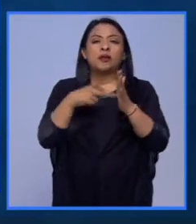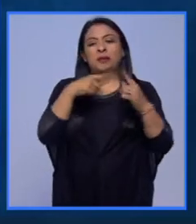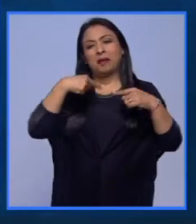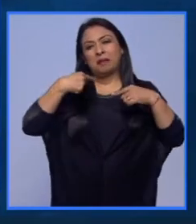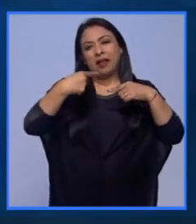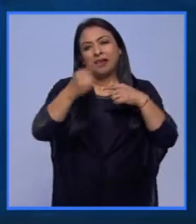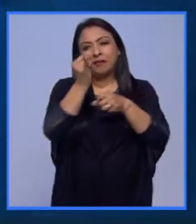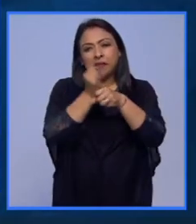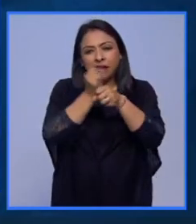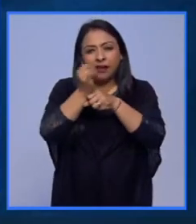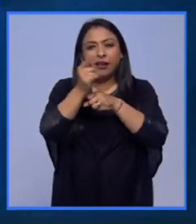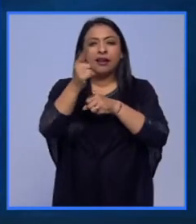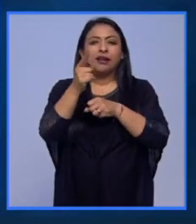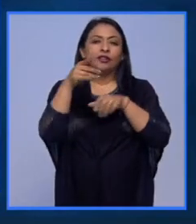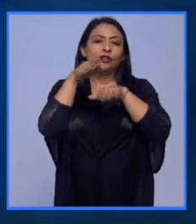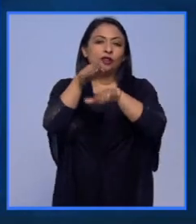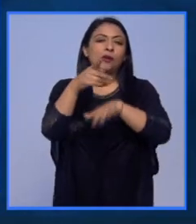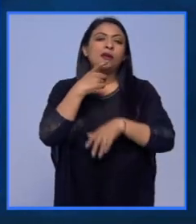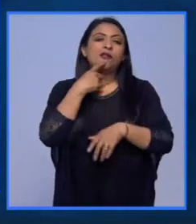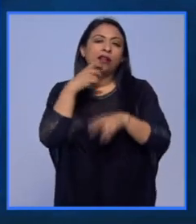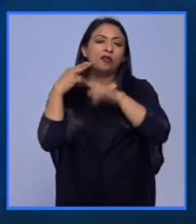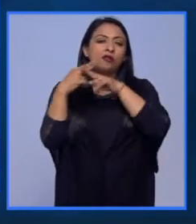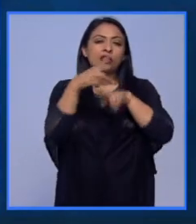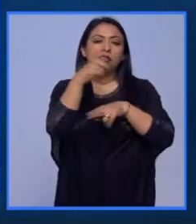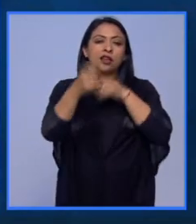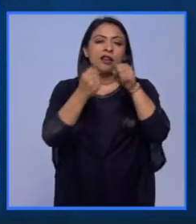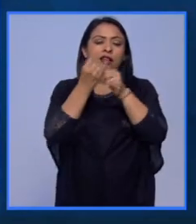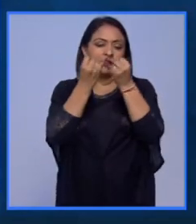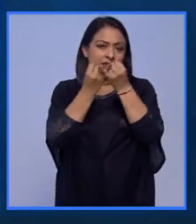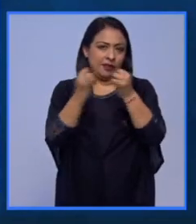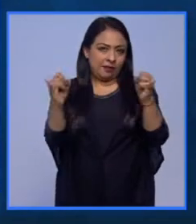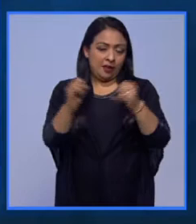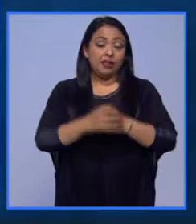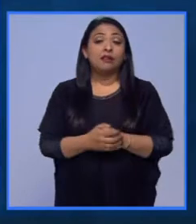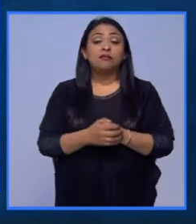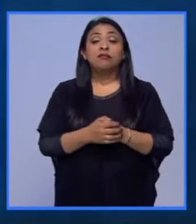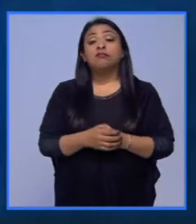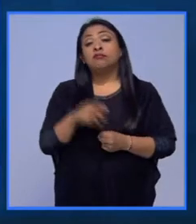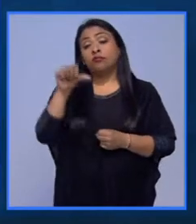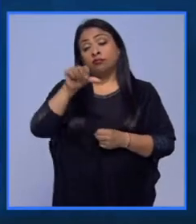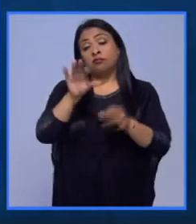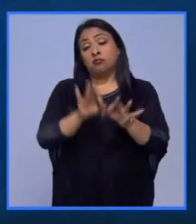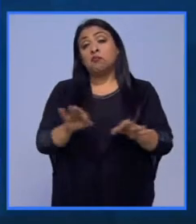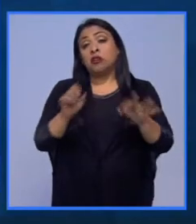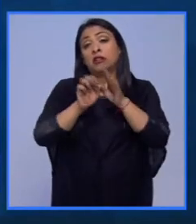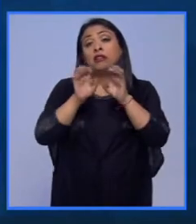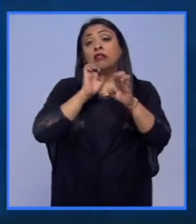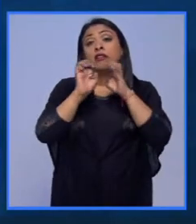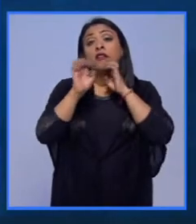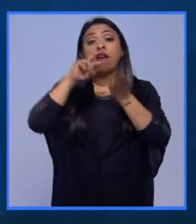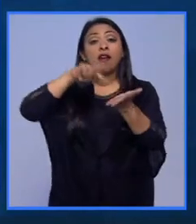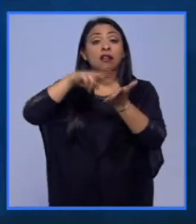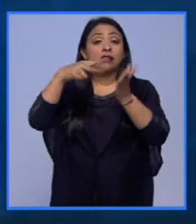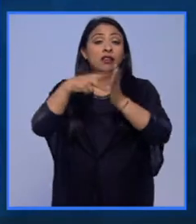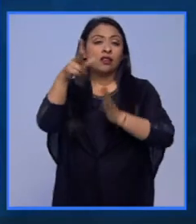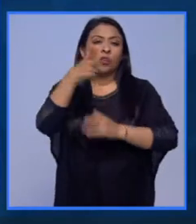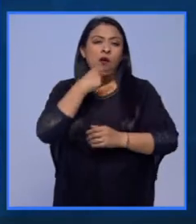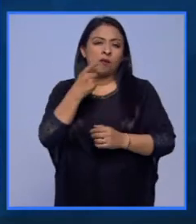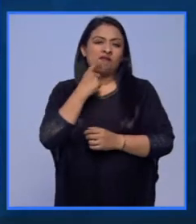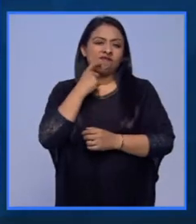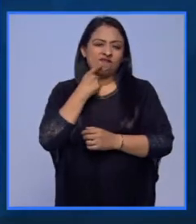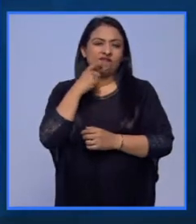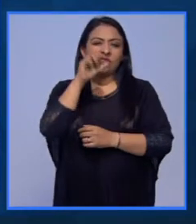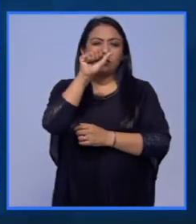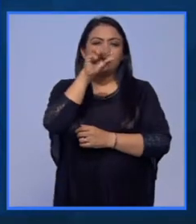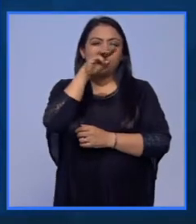de reportajes y entrevistas sobre Finlandia con motivo del centenario de su independencia, es una muy importante entrevista con un arquitecto finlandés contemporáneo, se